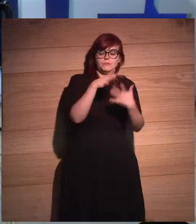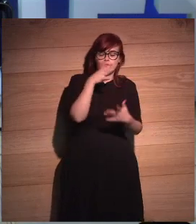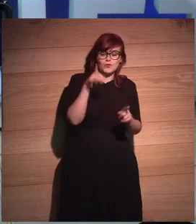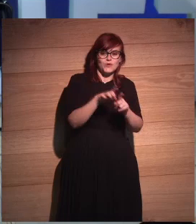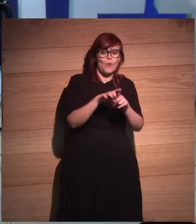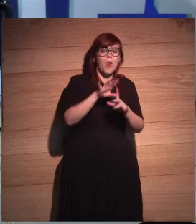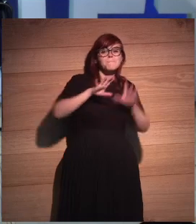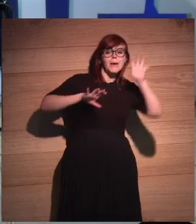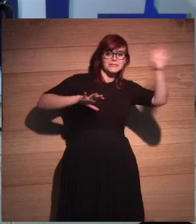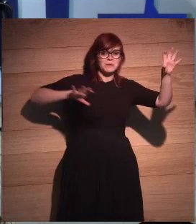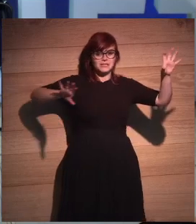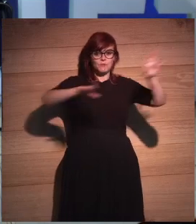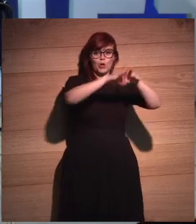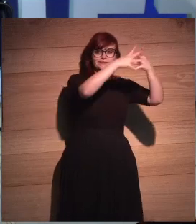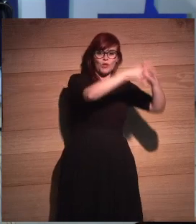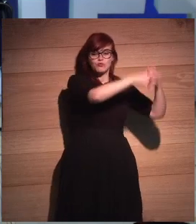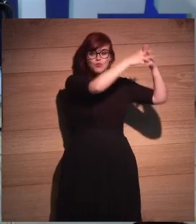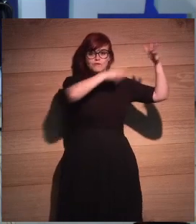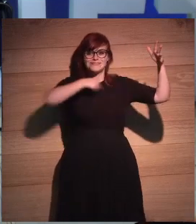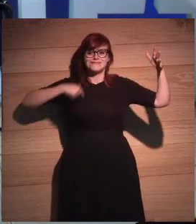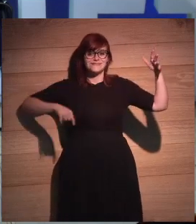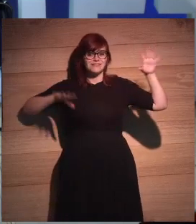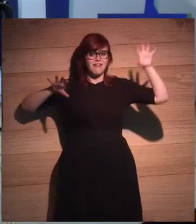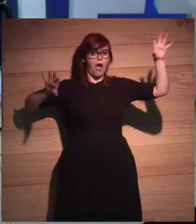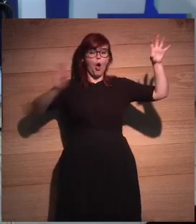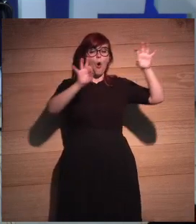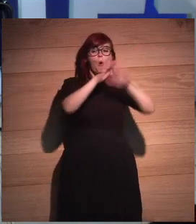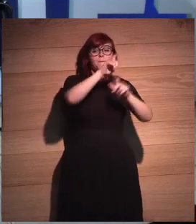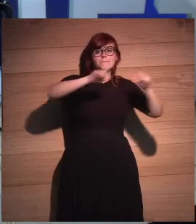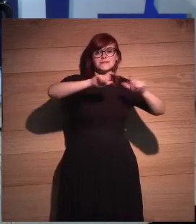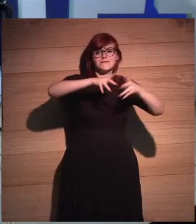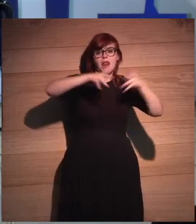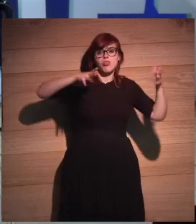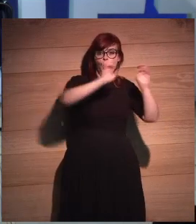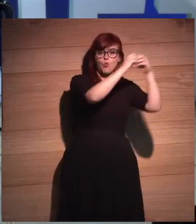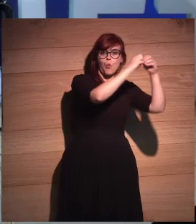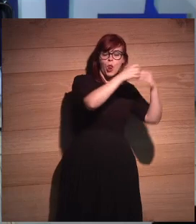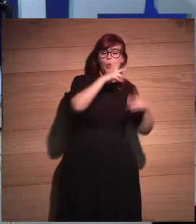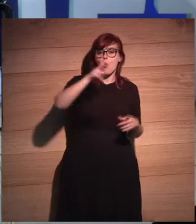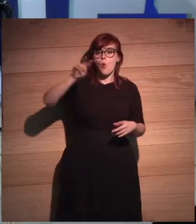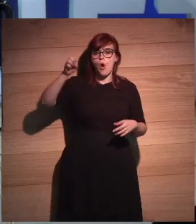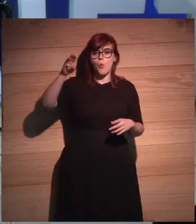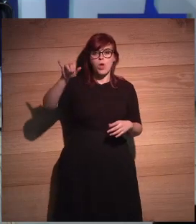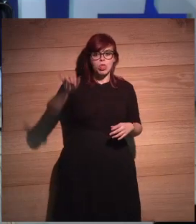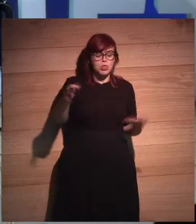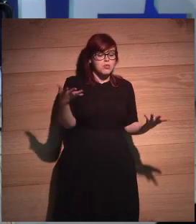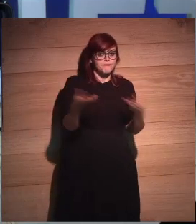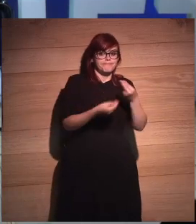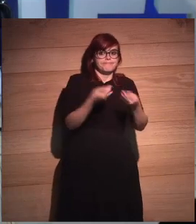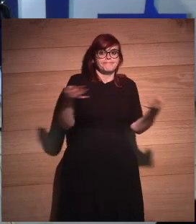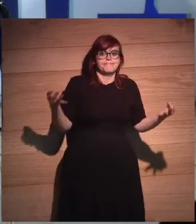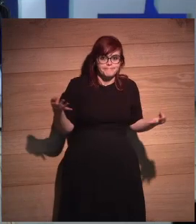poderosos o grandes potencias como Estados Unidos o China, o incluso simplemente grandes empresas como Google o Huawei?